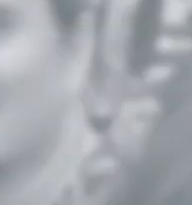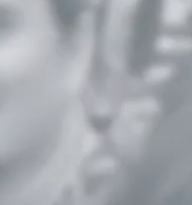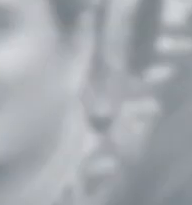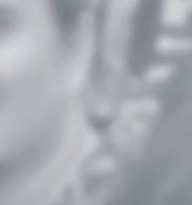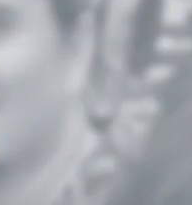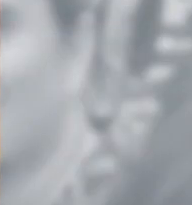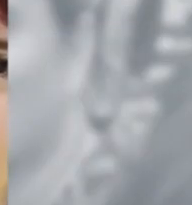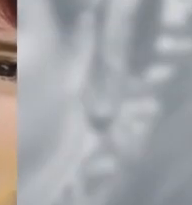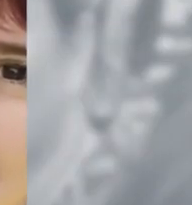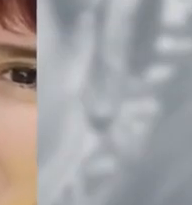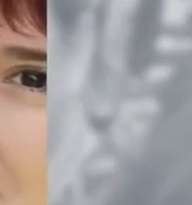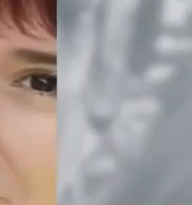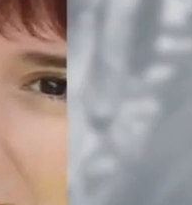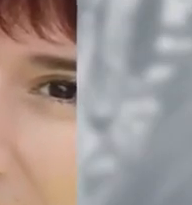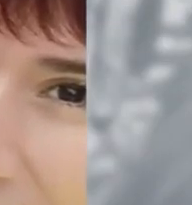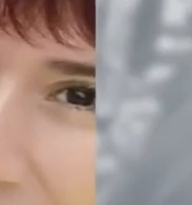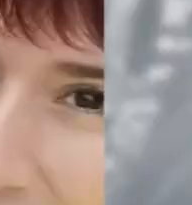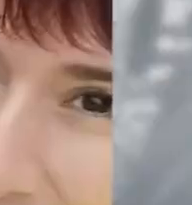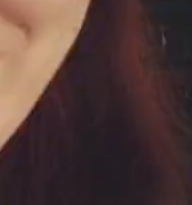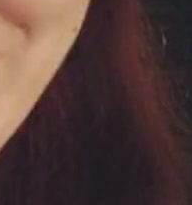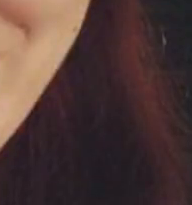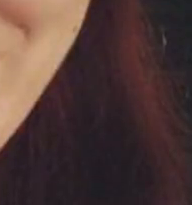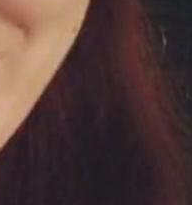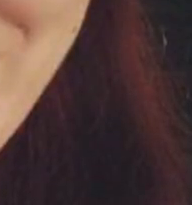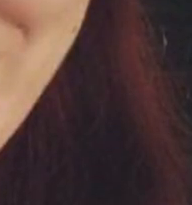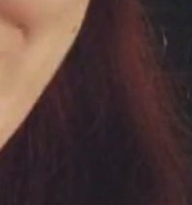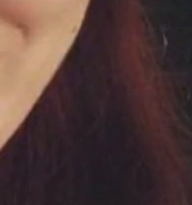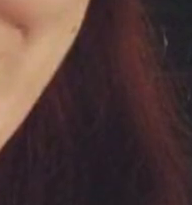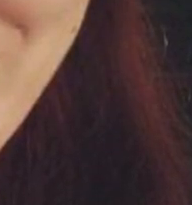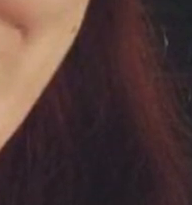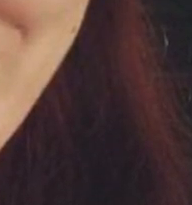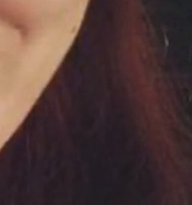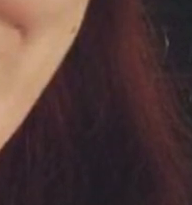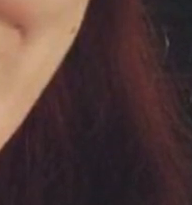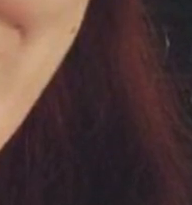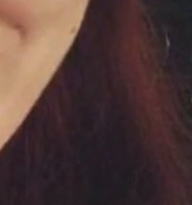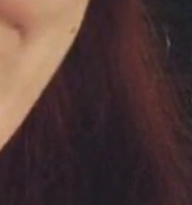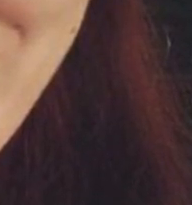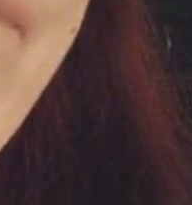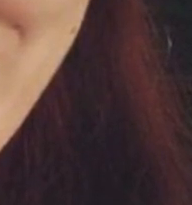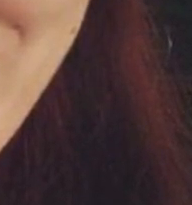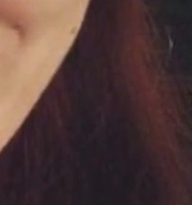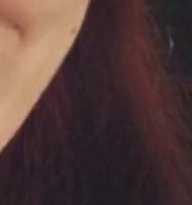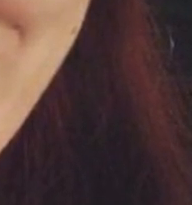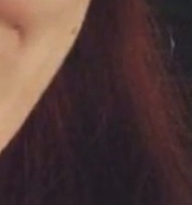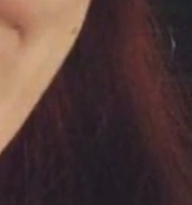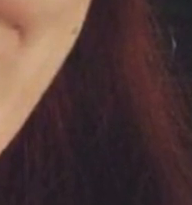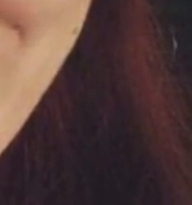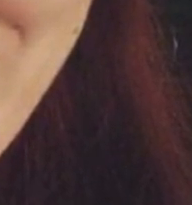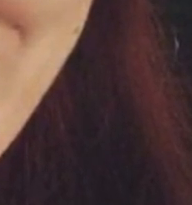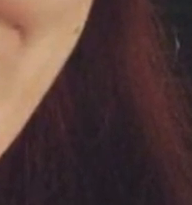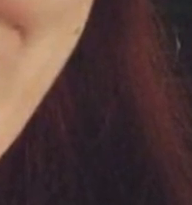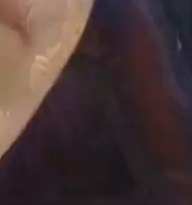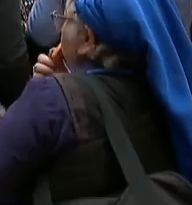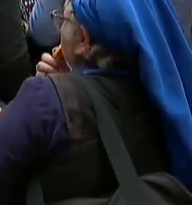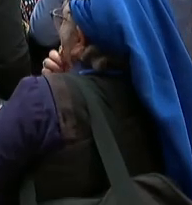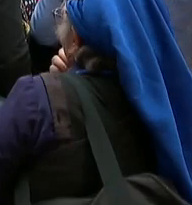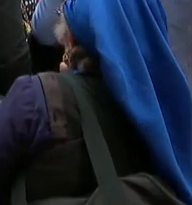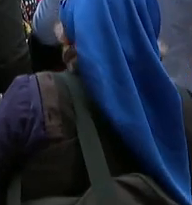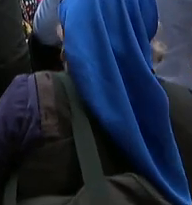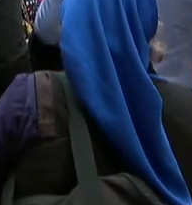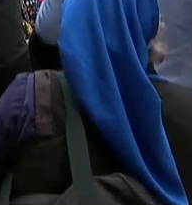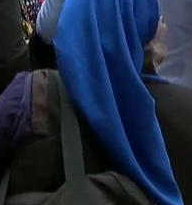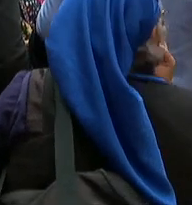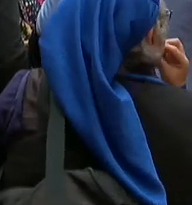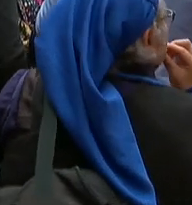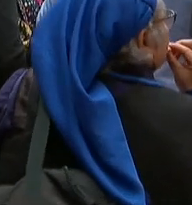anunció también que de ver que son hechos constitutivos de delito podrían presentar querellas, y es lo que vamos a ver en las próximas horas. Muchas gracias, Ignacia,